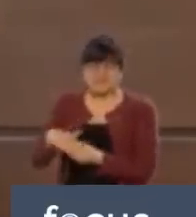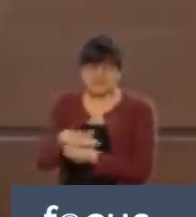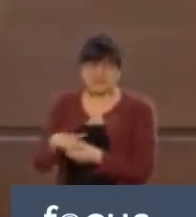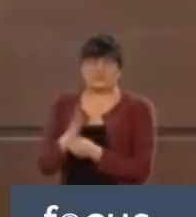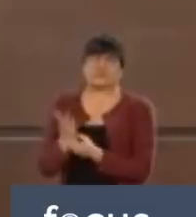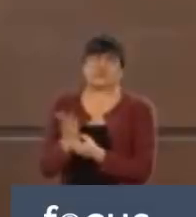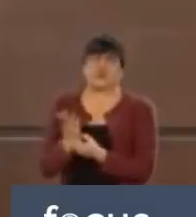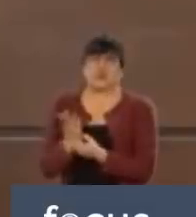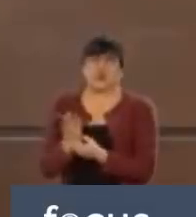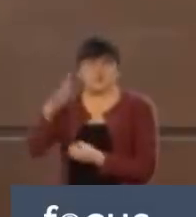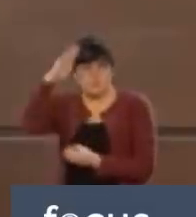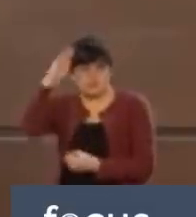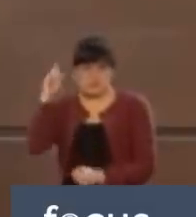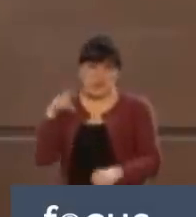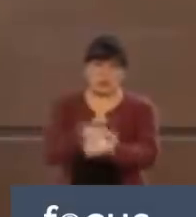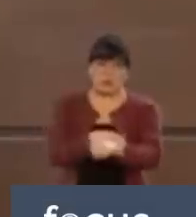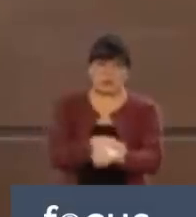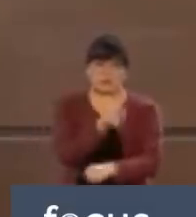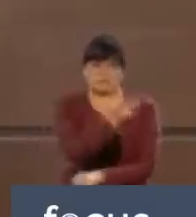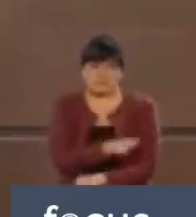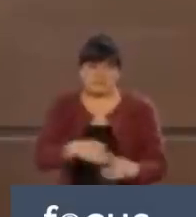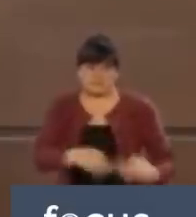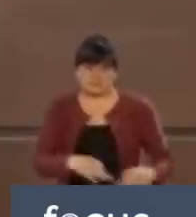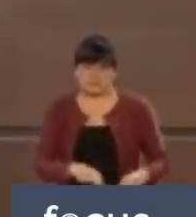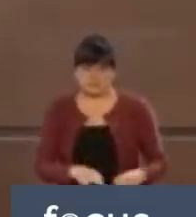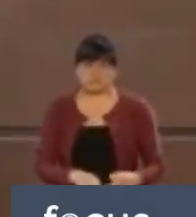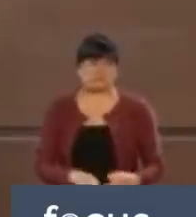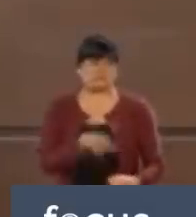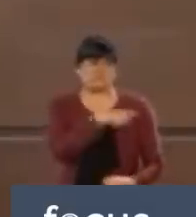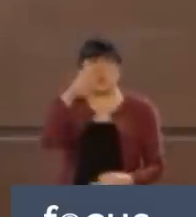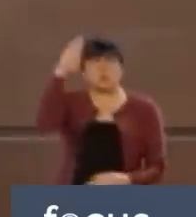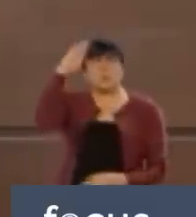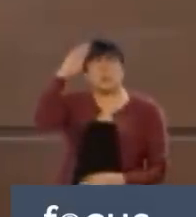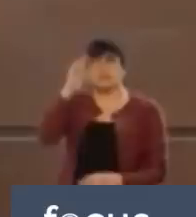la policía ni siquiera tengan conocimiento, ni siquiera aboquen el conocimiento.